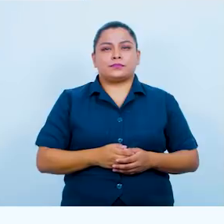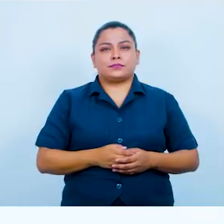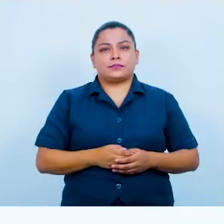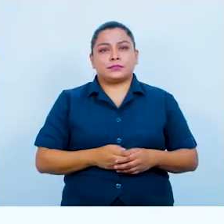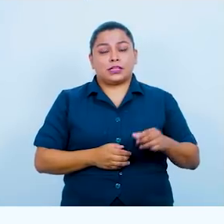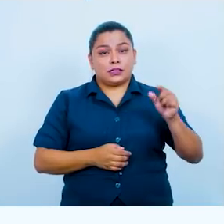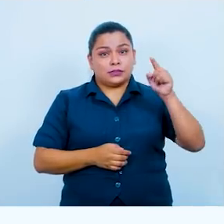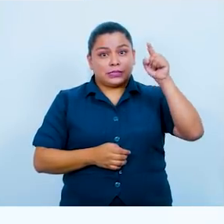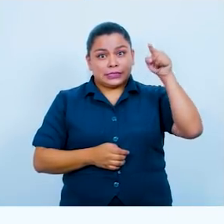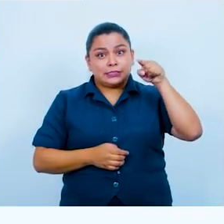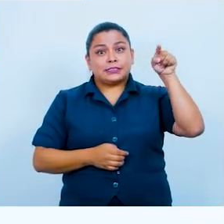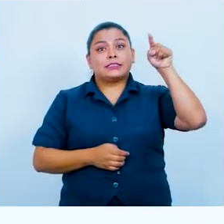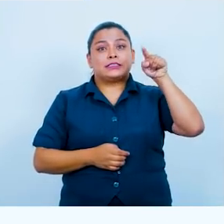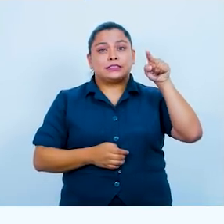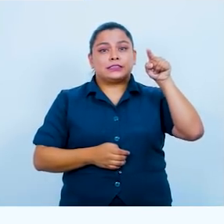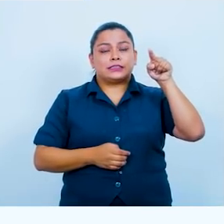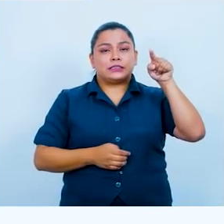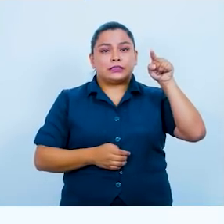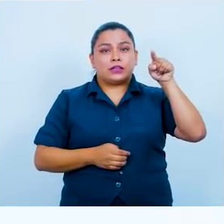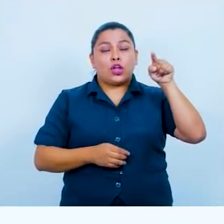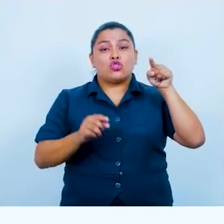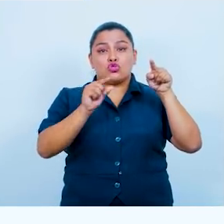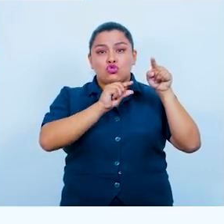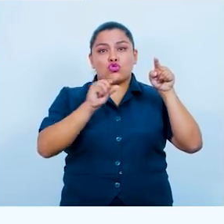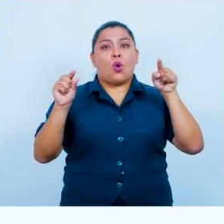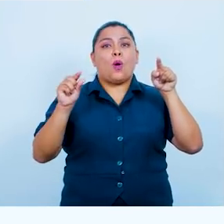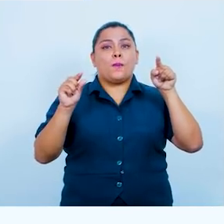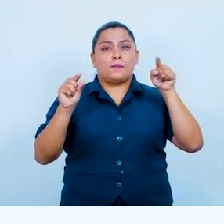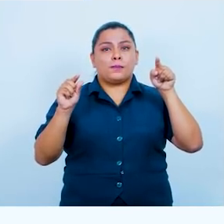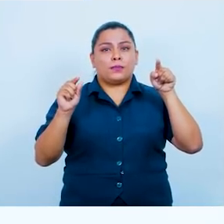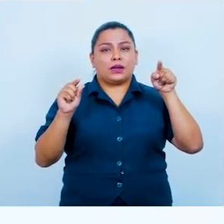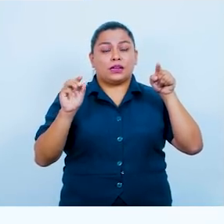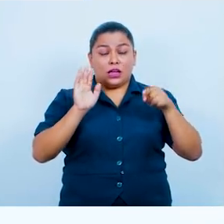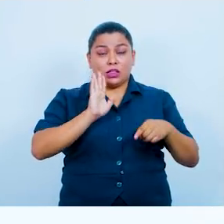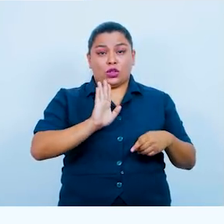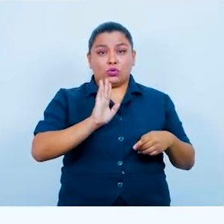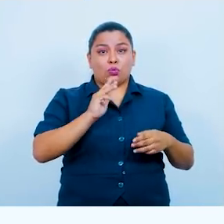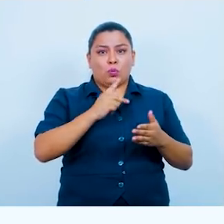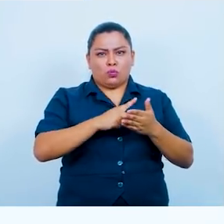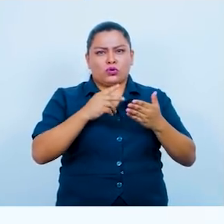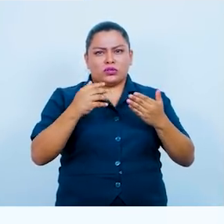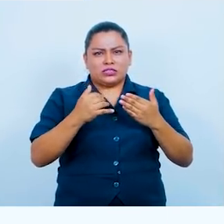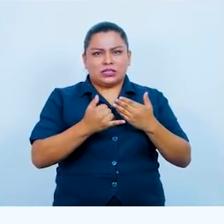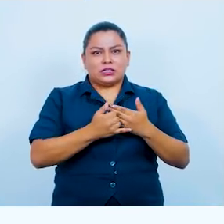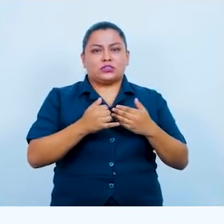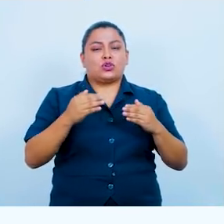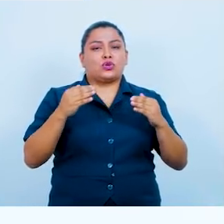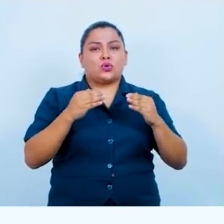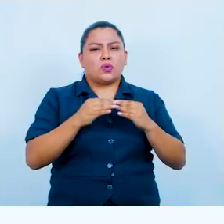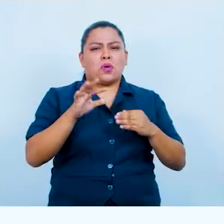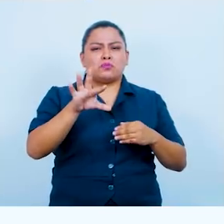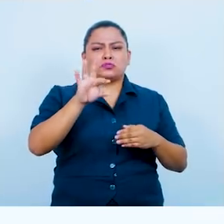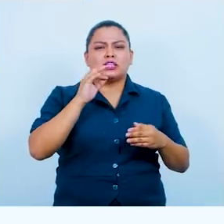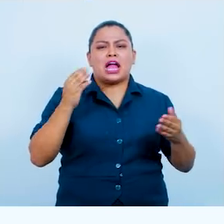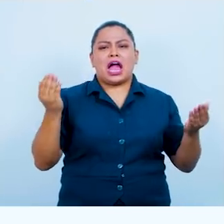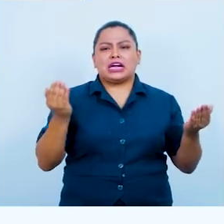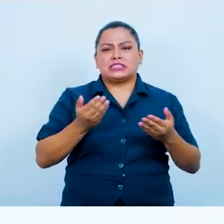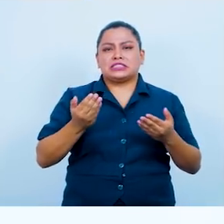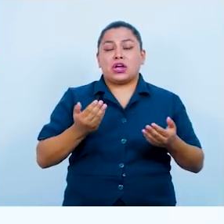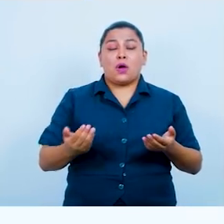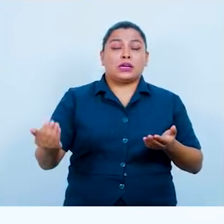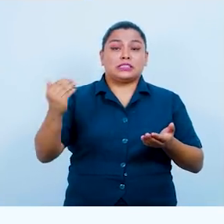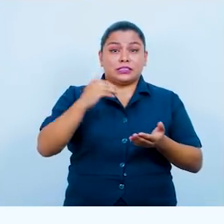pantalla se encuentra el espacio para asignarle nombre al archivo, al igual que las opciones de hacer y rehacer algún